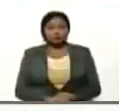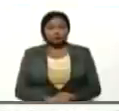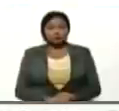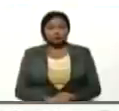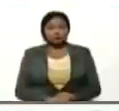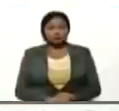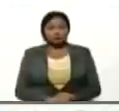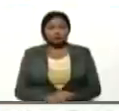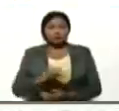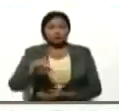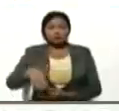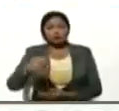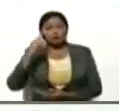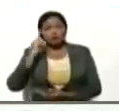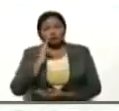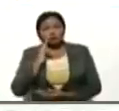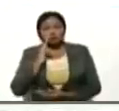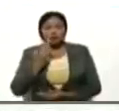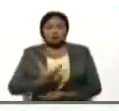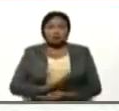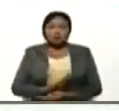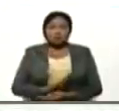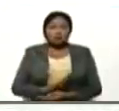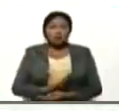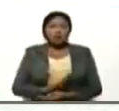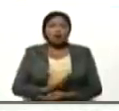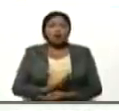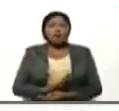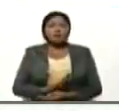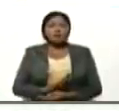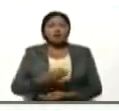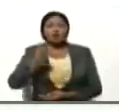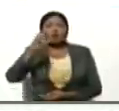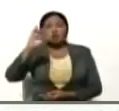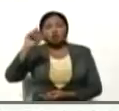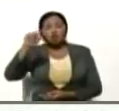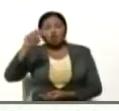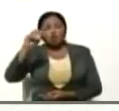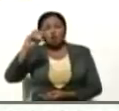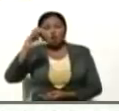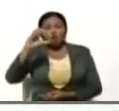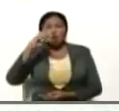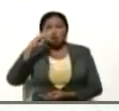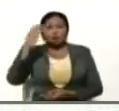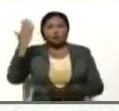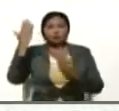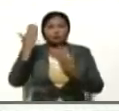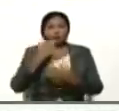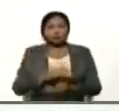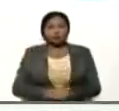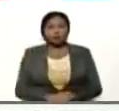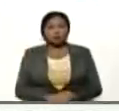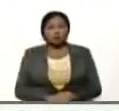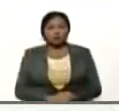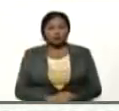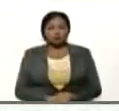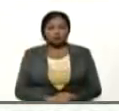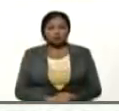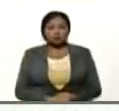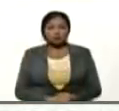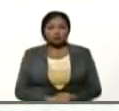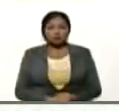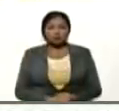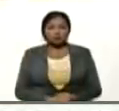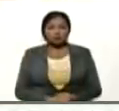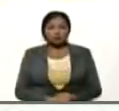Por el estado Bolívar, alcaldía del municipio de Angostura del Orinoco, Sergio Hernández. ¿Se llama así